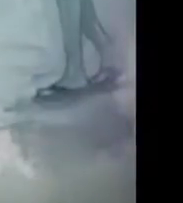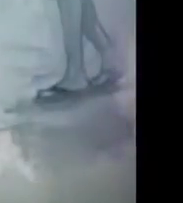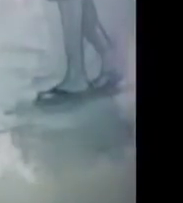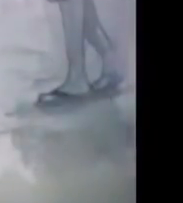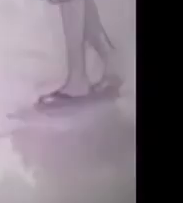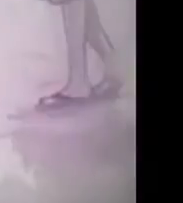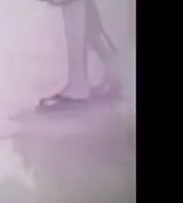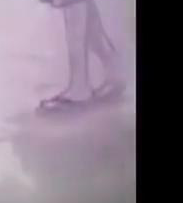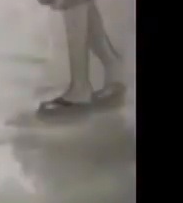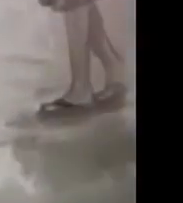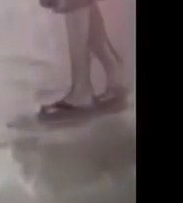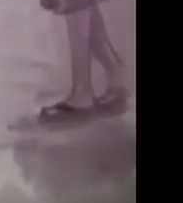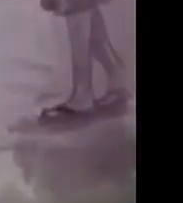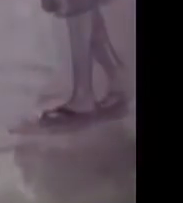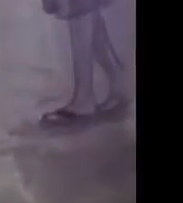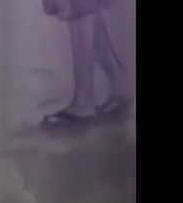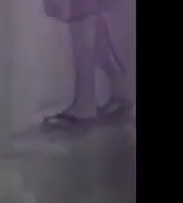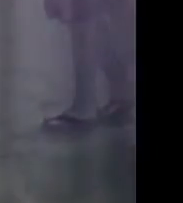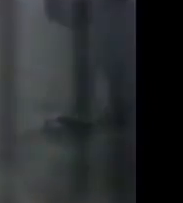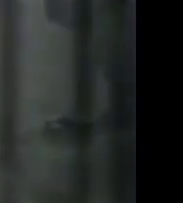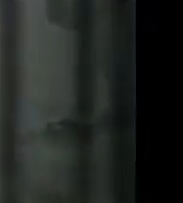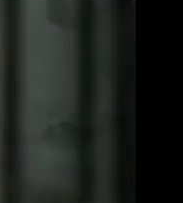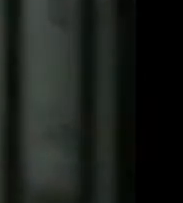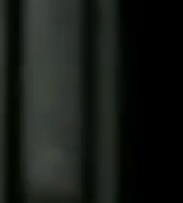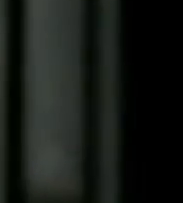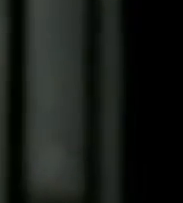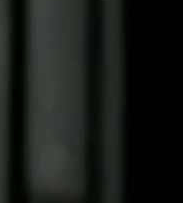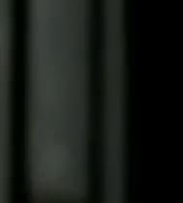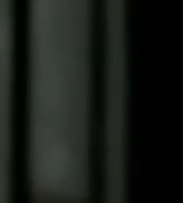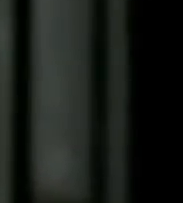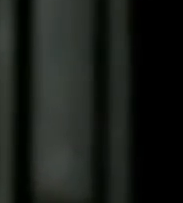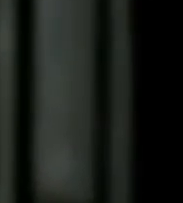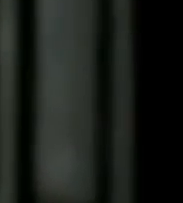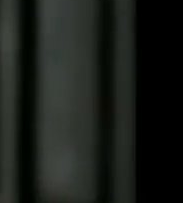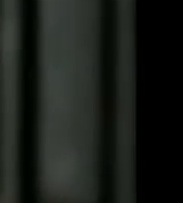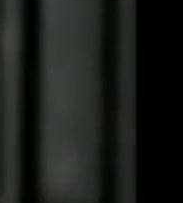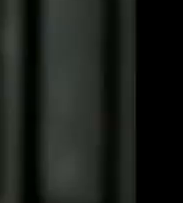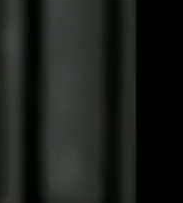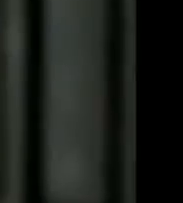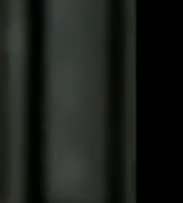Siempre fui feliz porque mi mamá me... I was... Mi papá siempre me mimó.